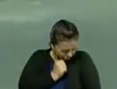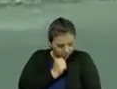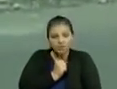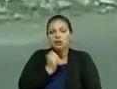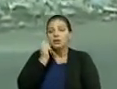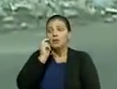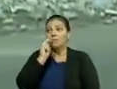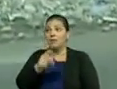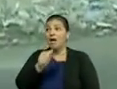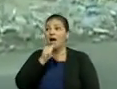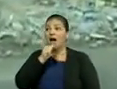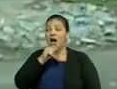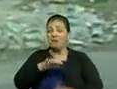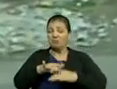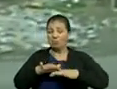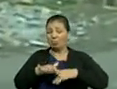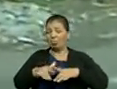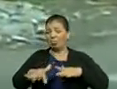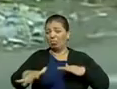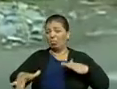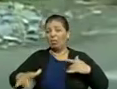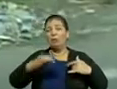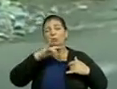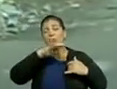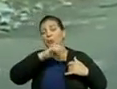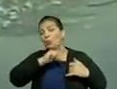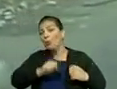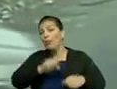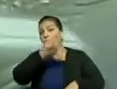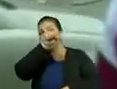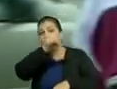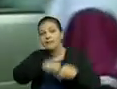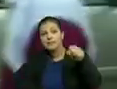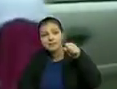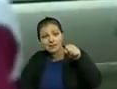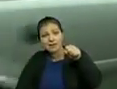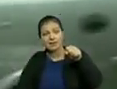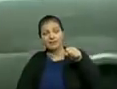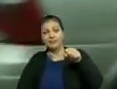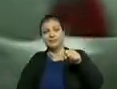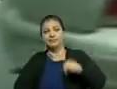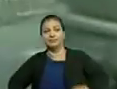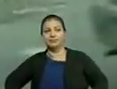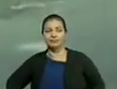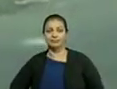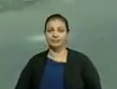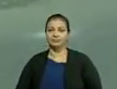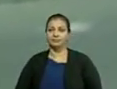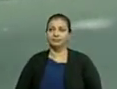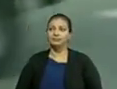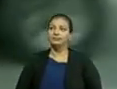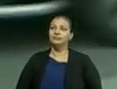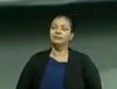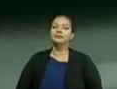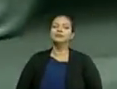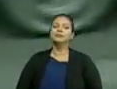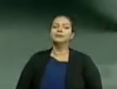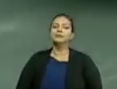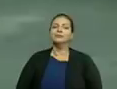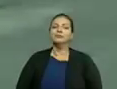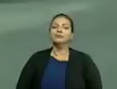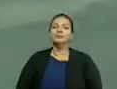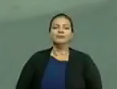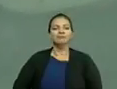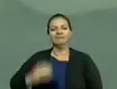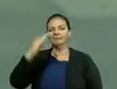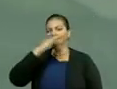ven ahí estancada, esa agua que está estancada donde ve el niño, esa es un agua pestilente, porque esto sale agua